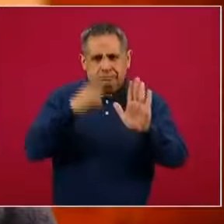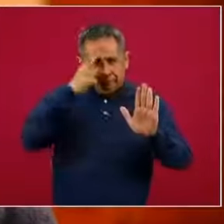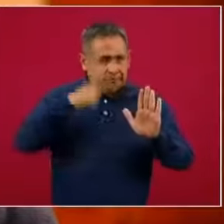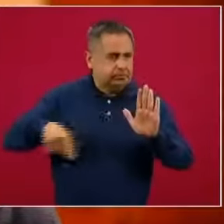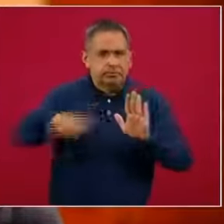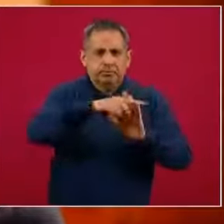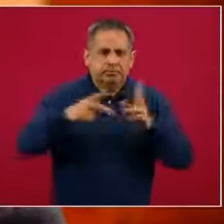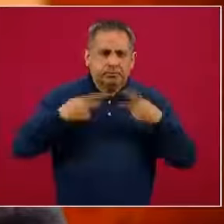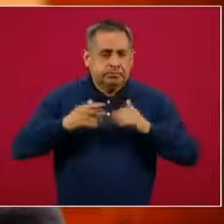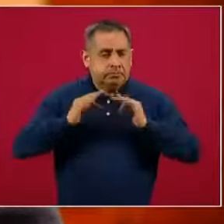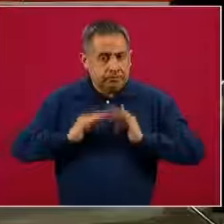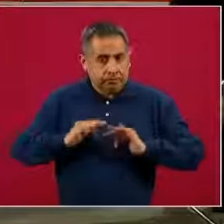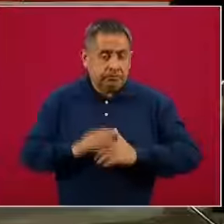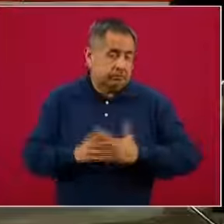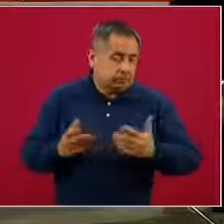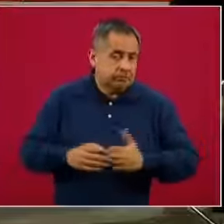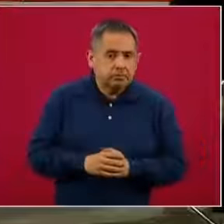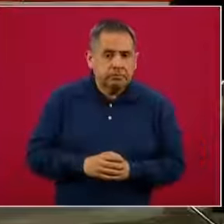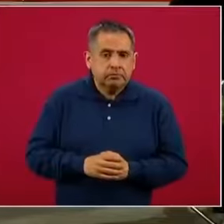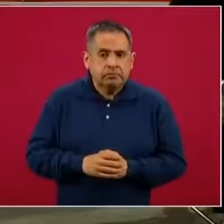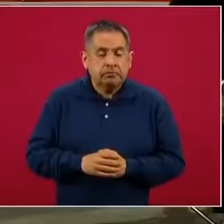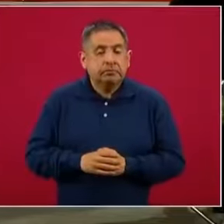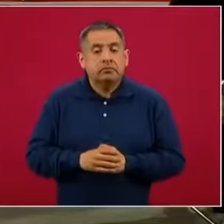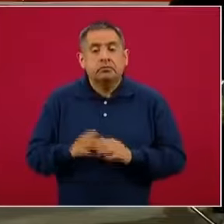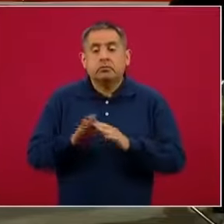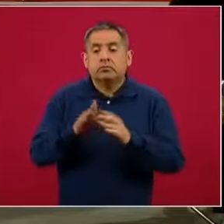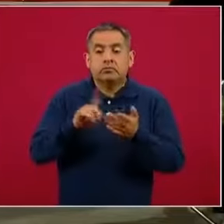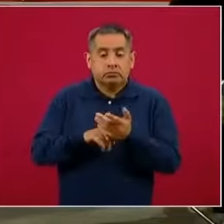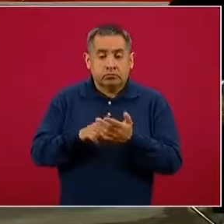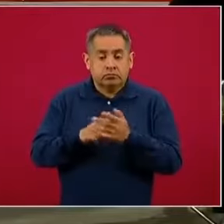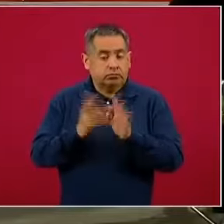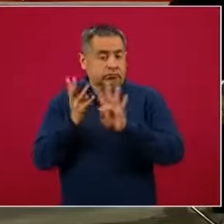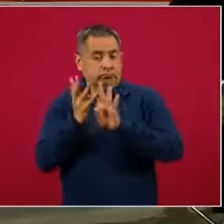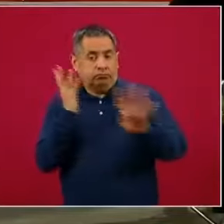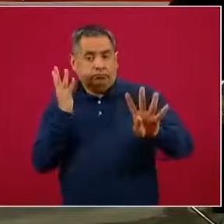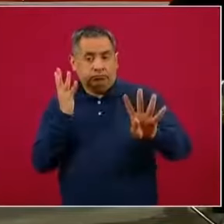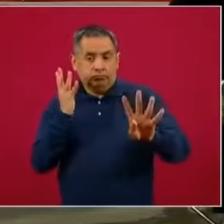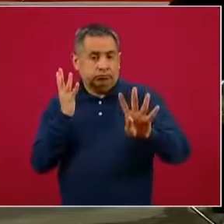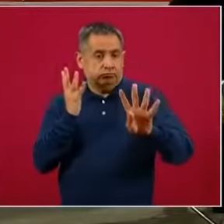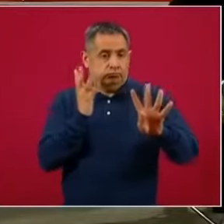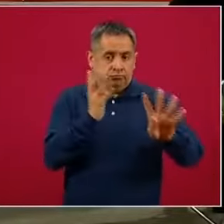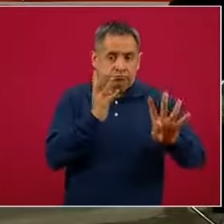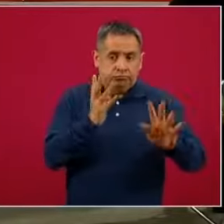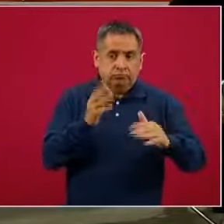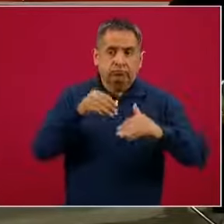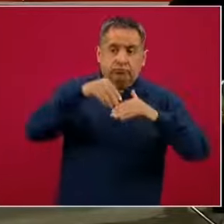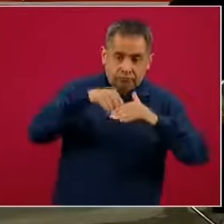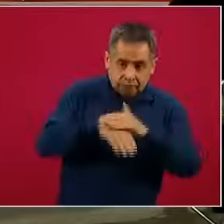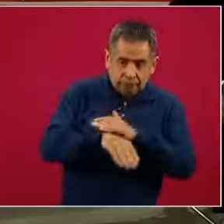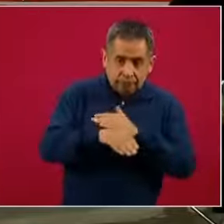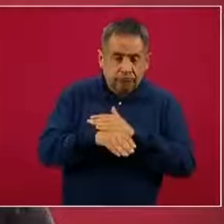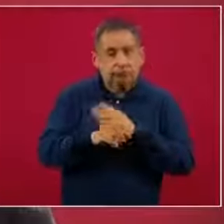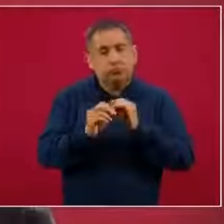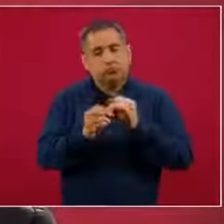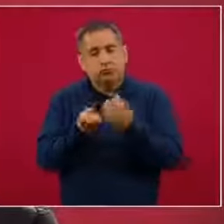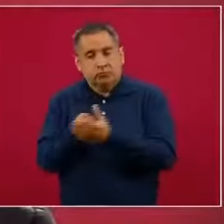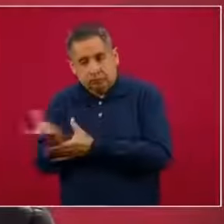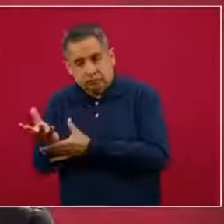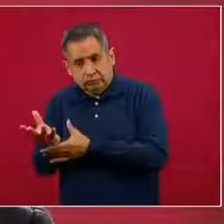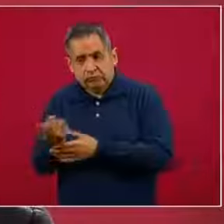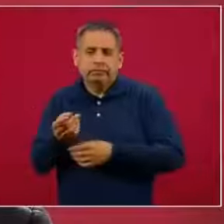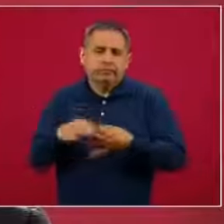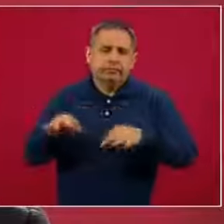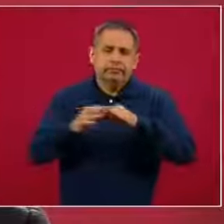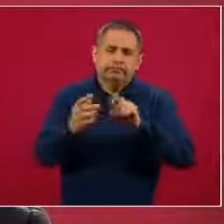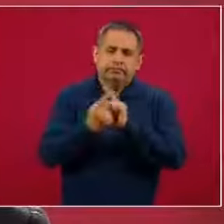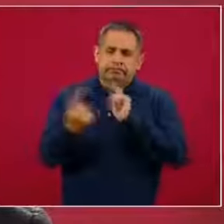de la población. Ahora, finalmente, durante el abordaje y el descenso, es conveniente mantener las medidas de sana